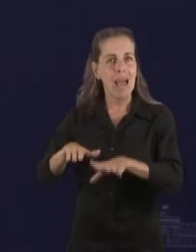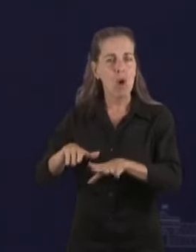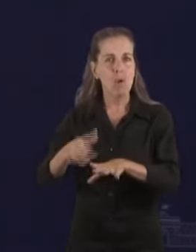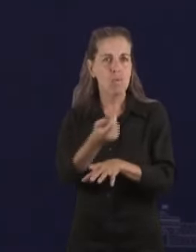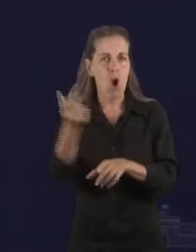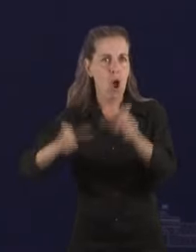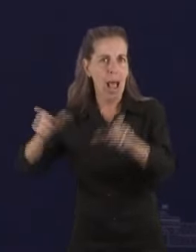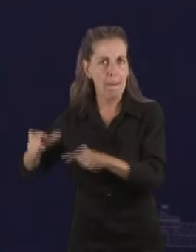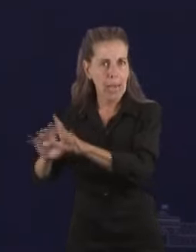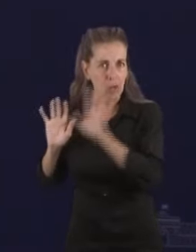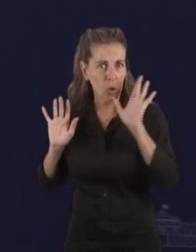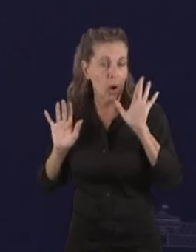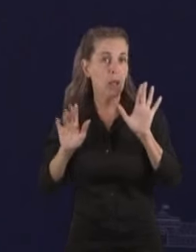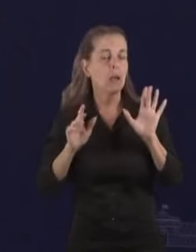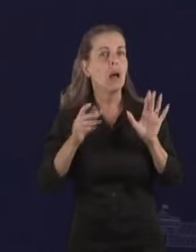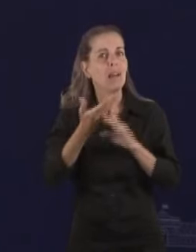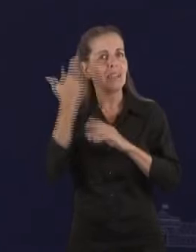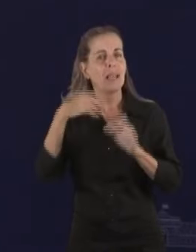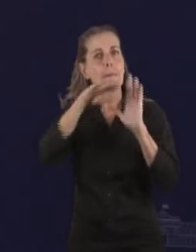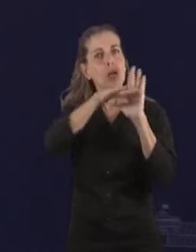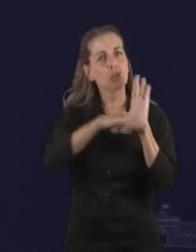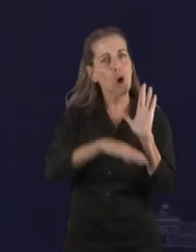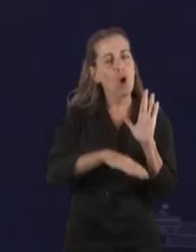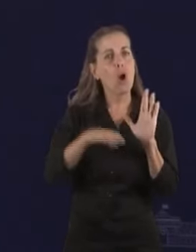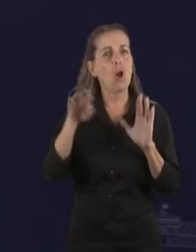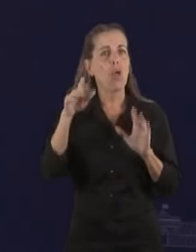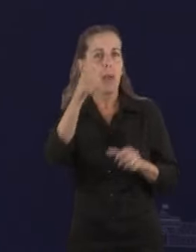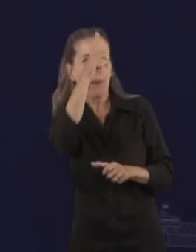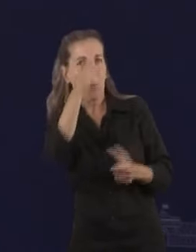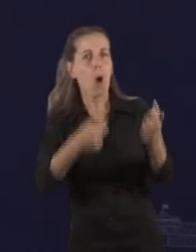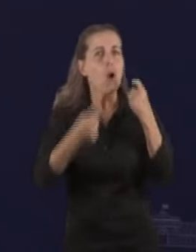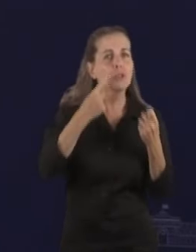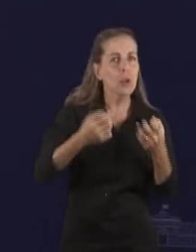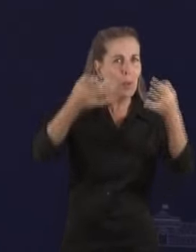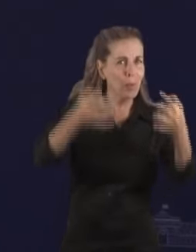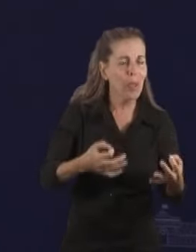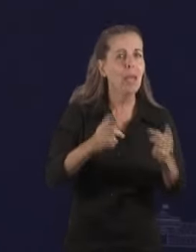el funcionamiento del protocolo, los mecanismos de denuncia que hemos implementado a través de la línea